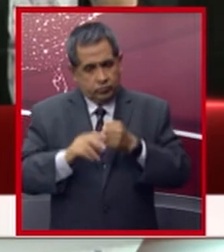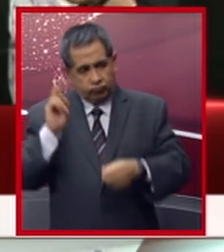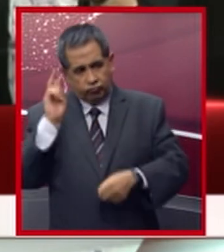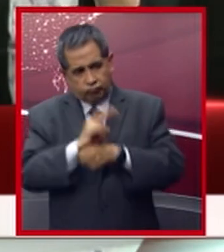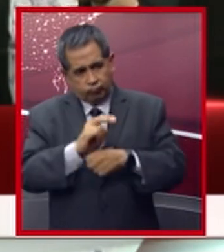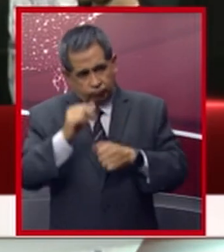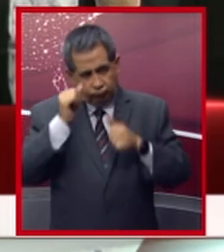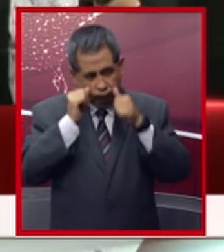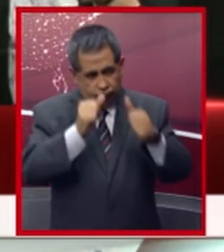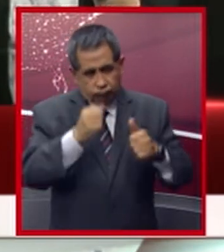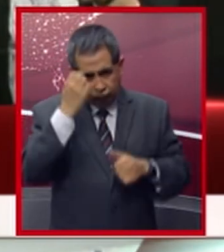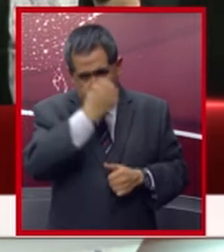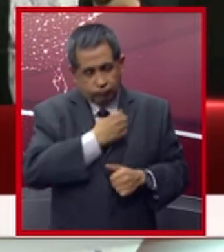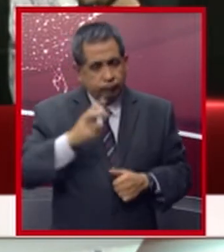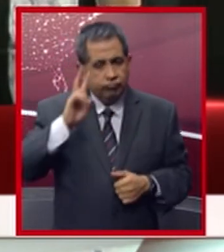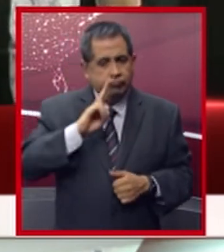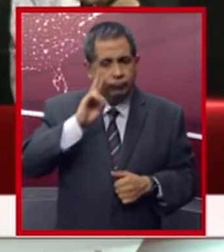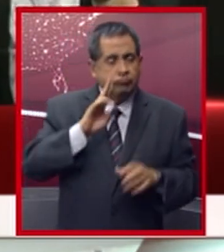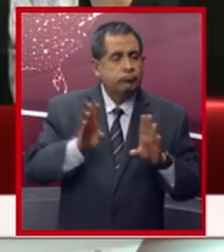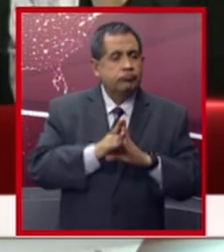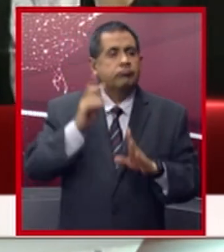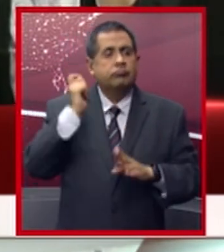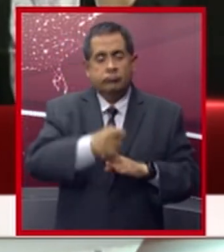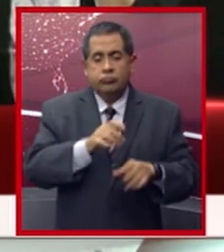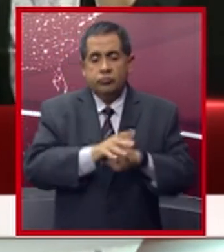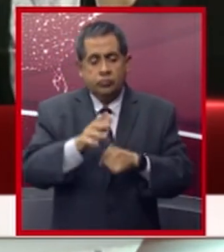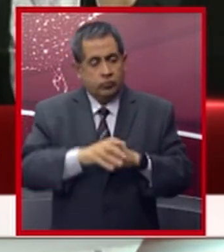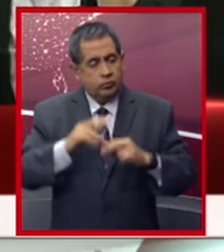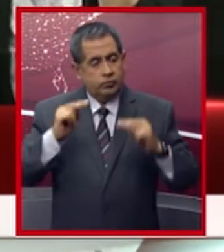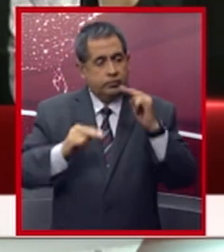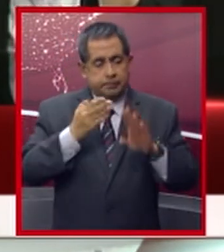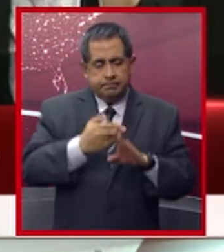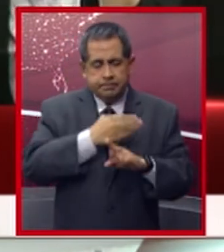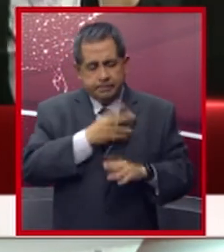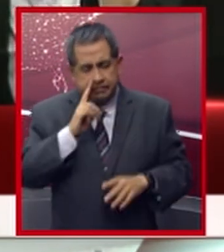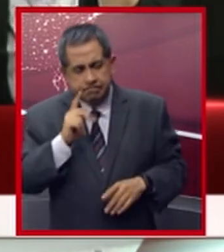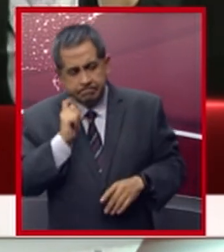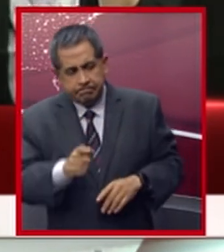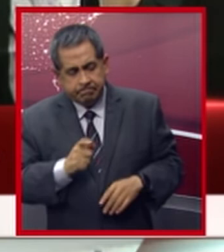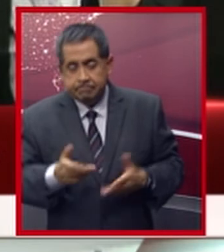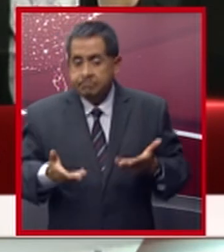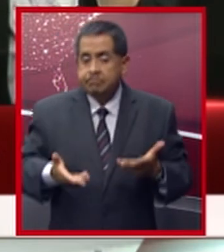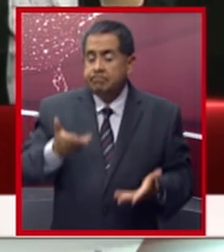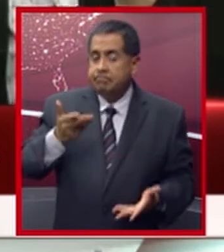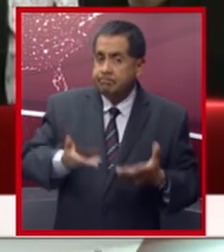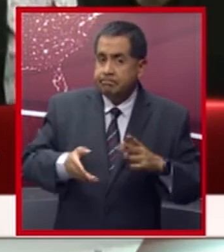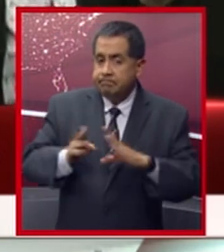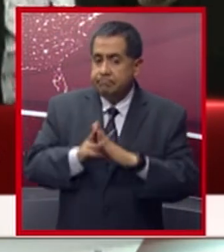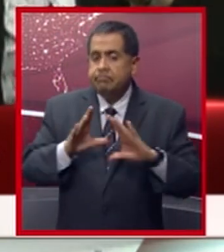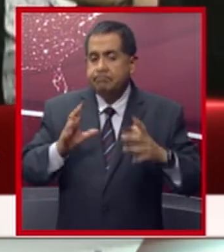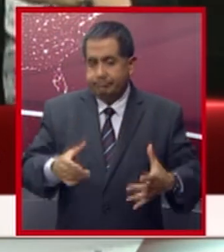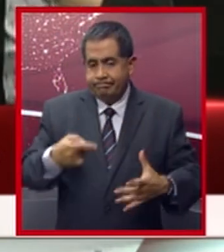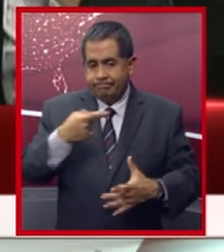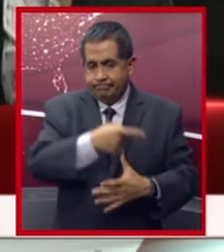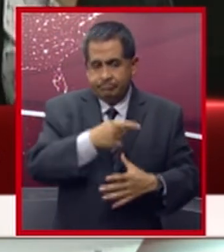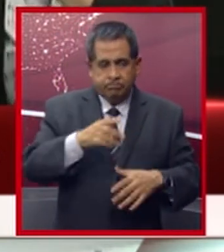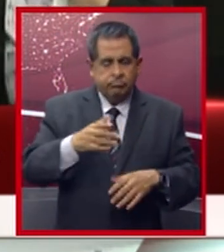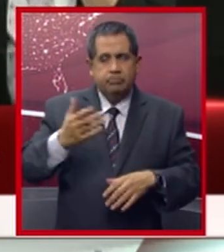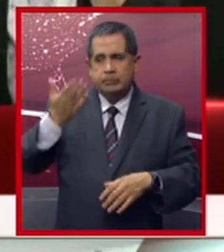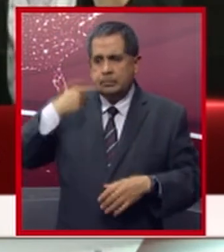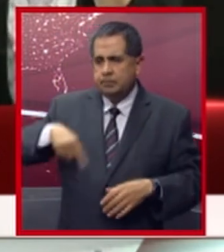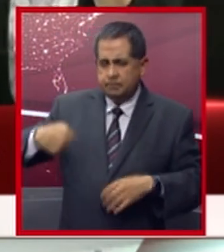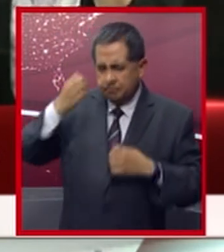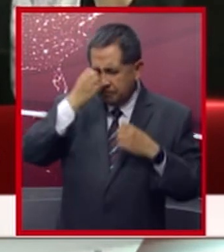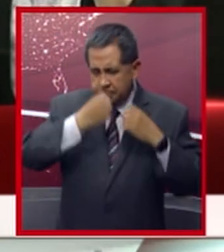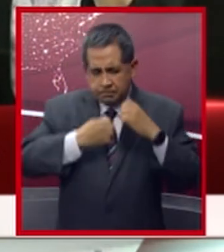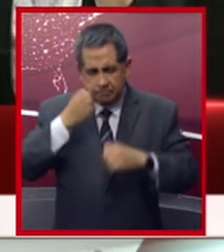de causa, va a saber perfectamente en qué nivel están esas escuelas, de acuerdo a la calificación